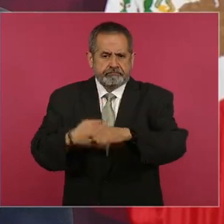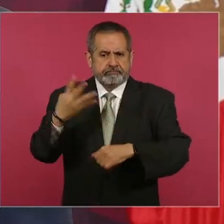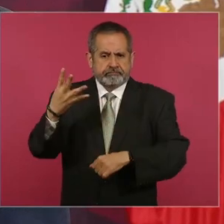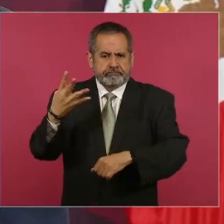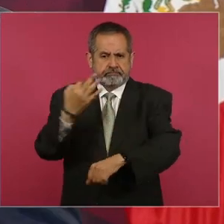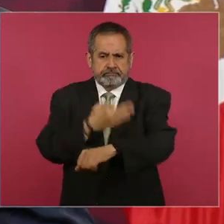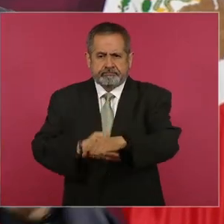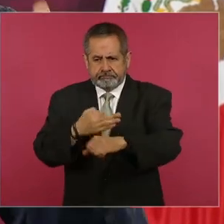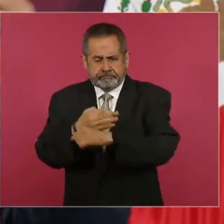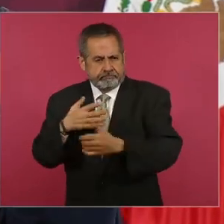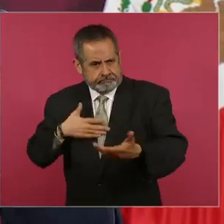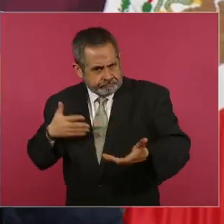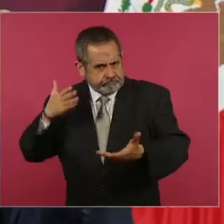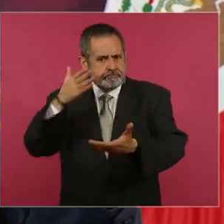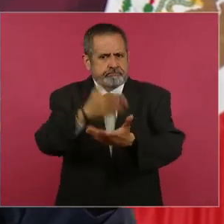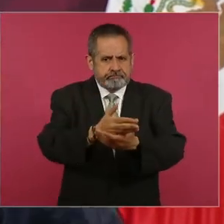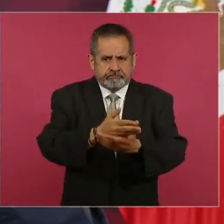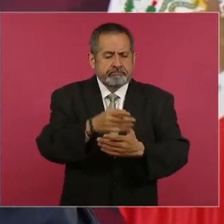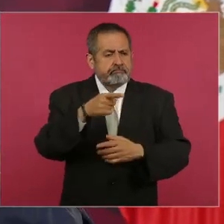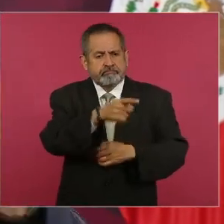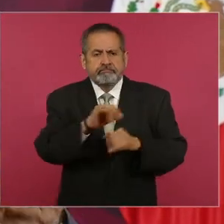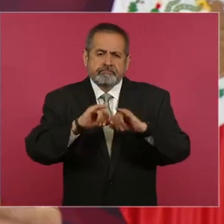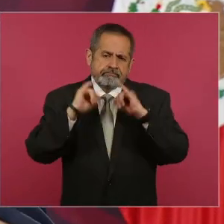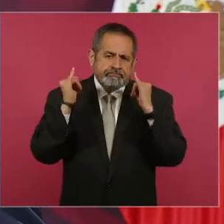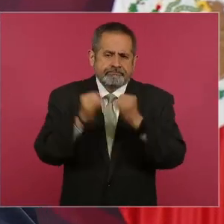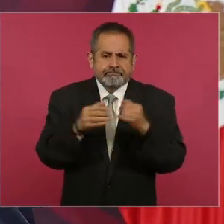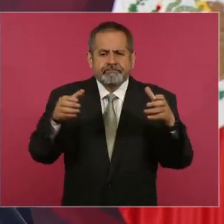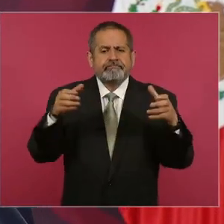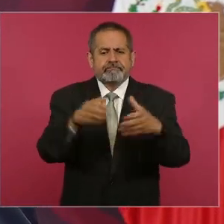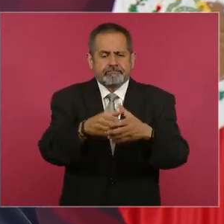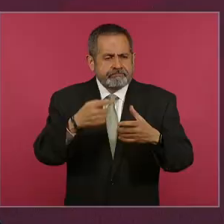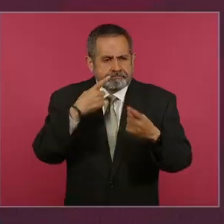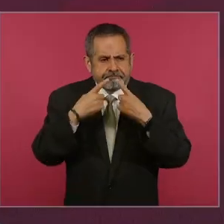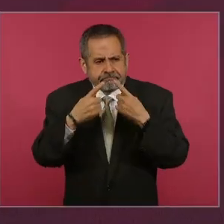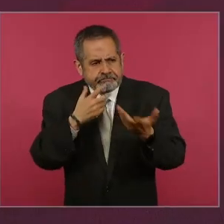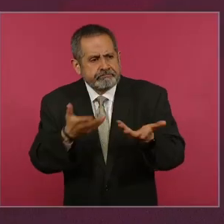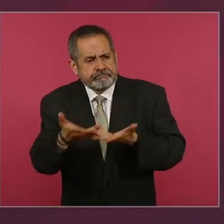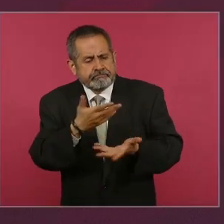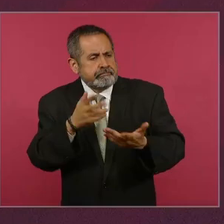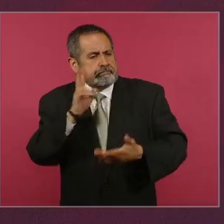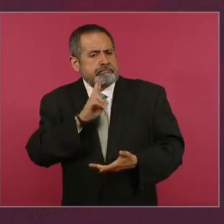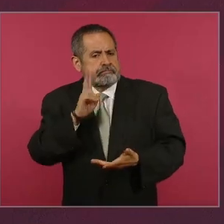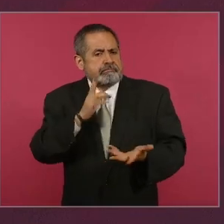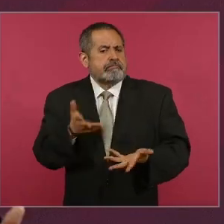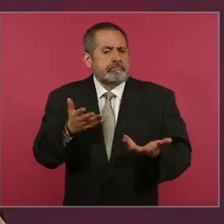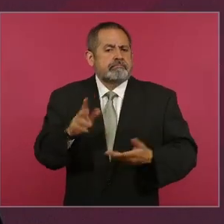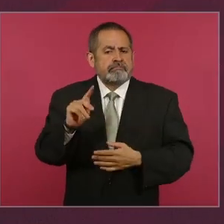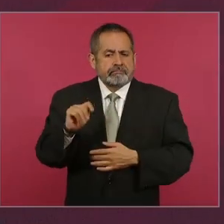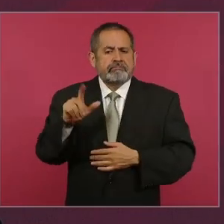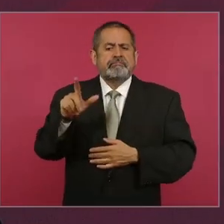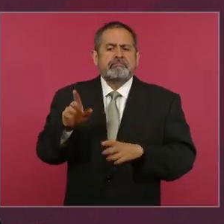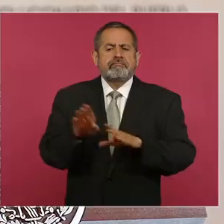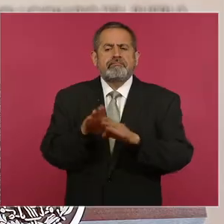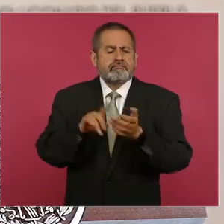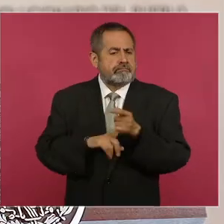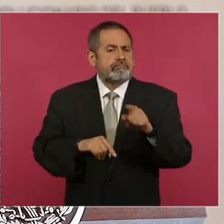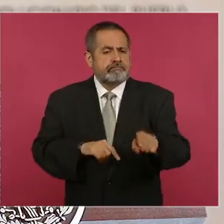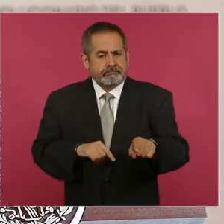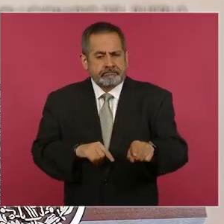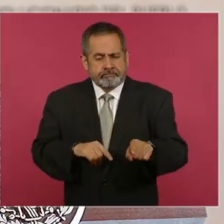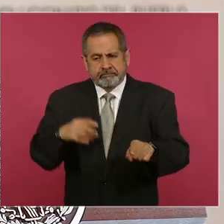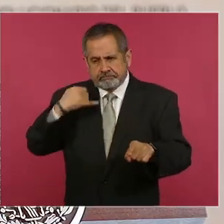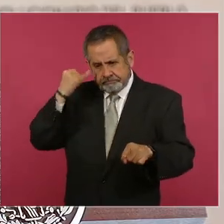4 de la tarde, tenemos una reunión para evaluar cómo vamos en el plan que se